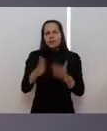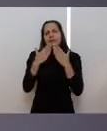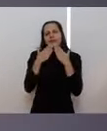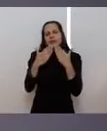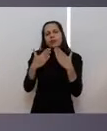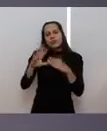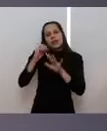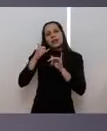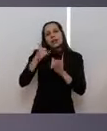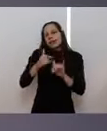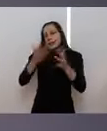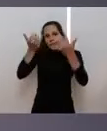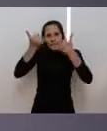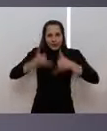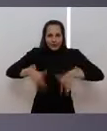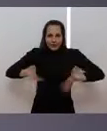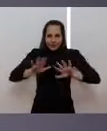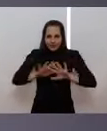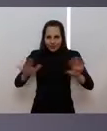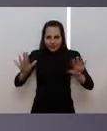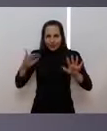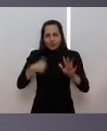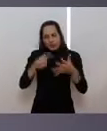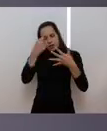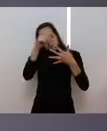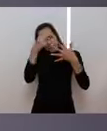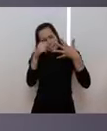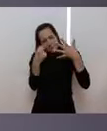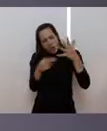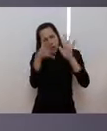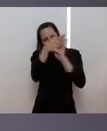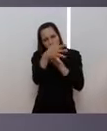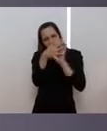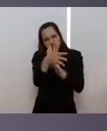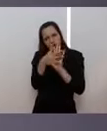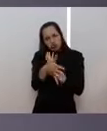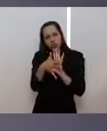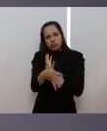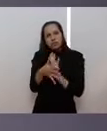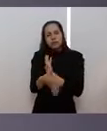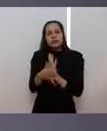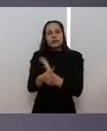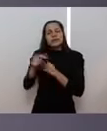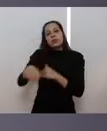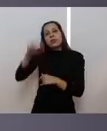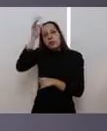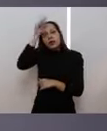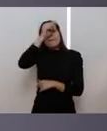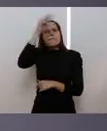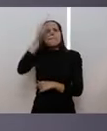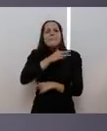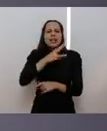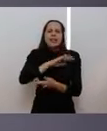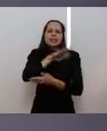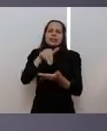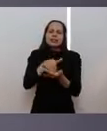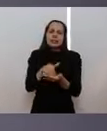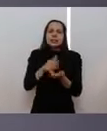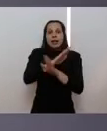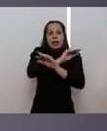pero con esto damos por terminada la audiencia pública de rendición de cuentas del hospital militar central no sin antes